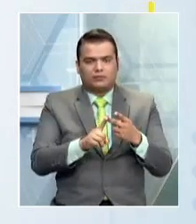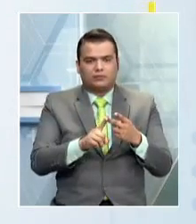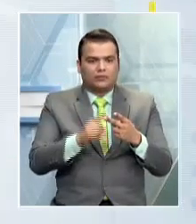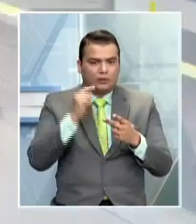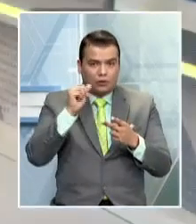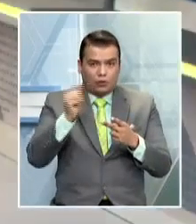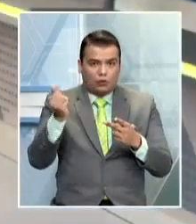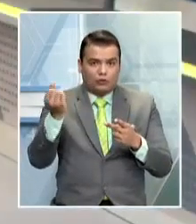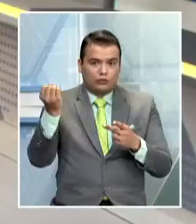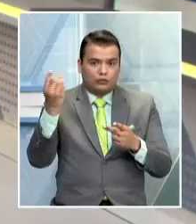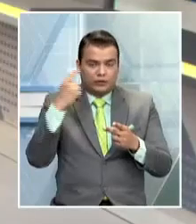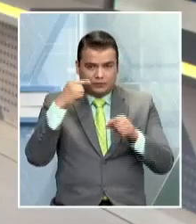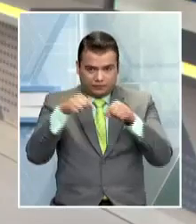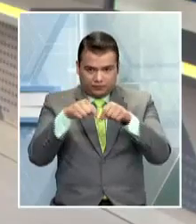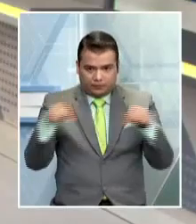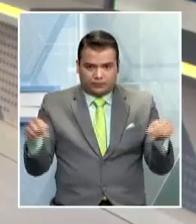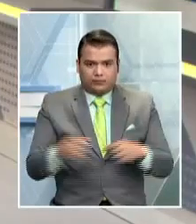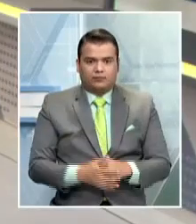300-725-1892.